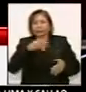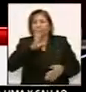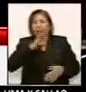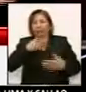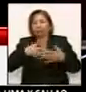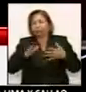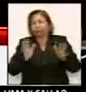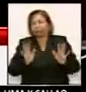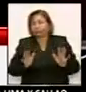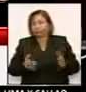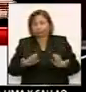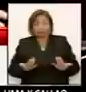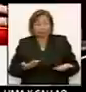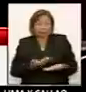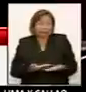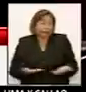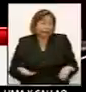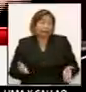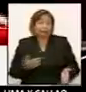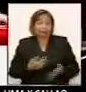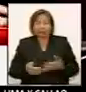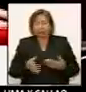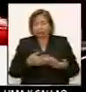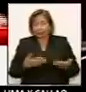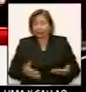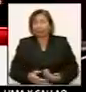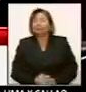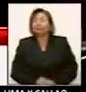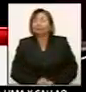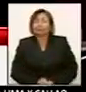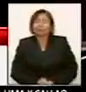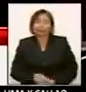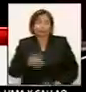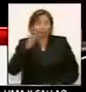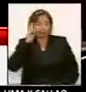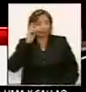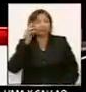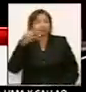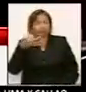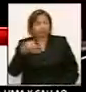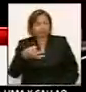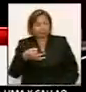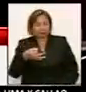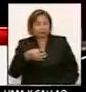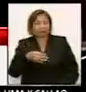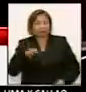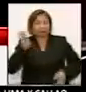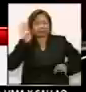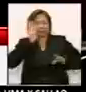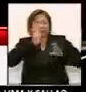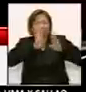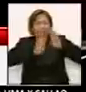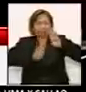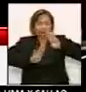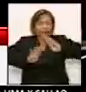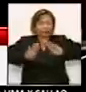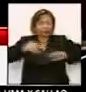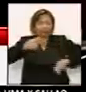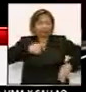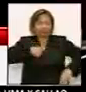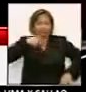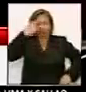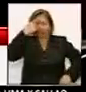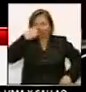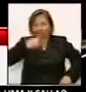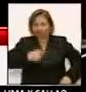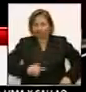barbaridad. Ahora hay holgura para decir cualquier cosa y cualquier barbaridad. Por eso, señor presidente, sí es preocupante. En lo personal, yo no